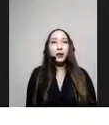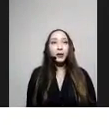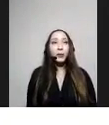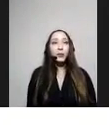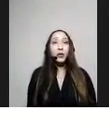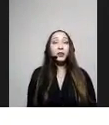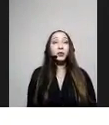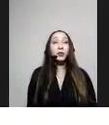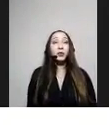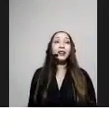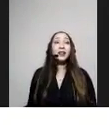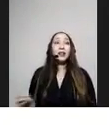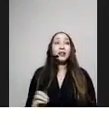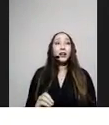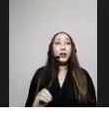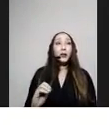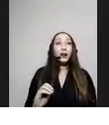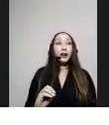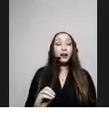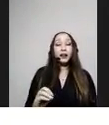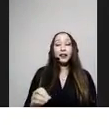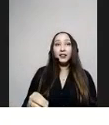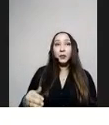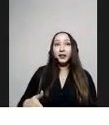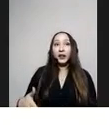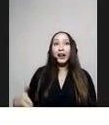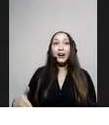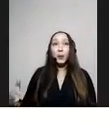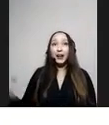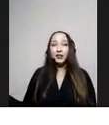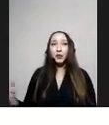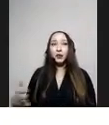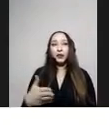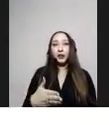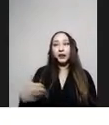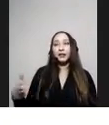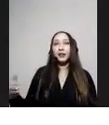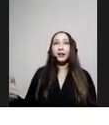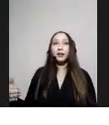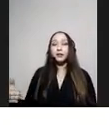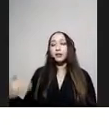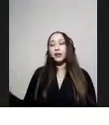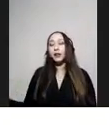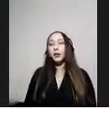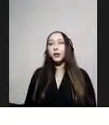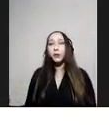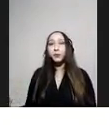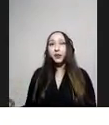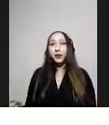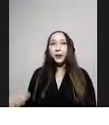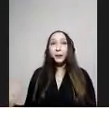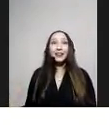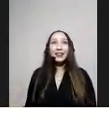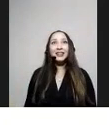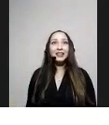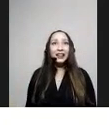Harvard estudiaron lo que sucede en la mente de aquellos que han sido meditadores a largo plazo y que han tenido